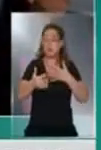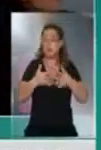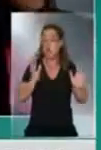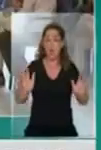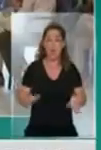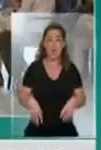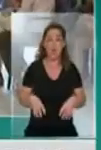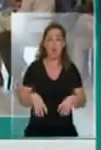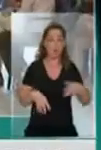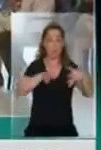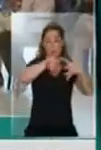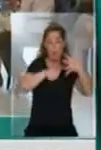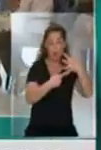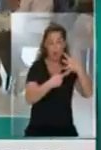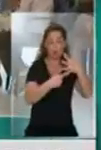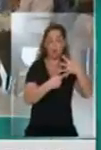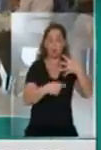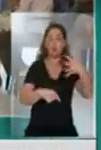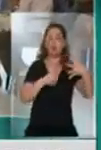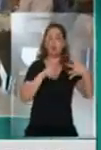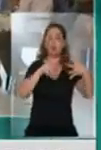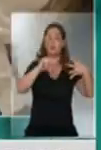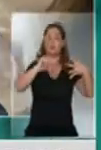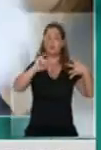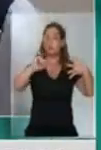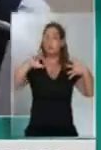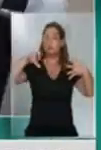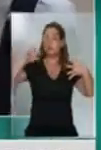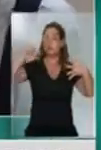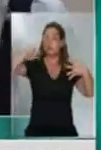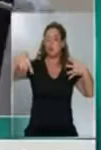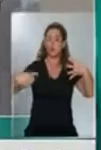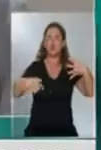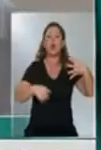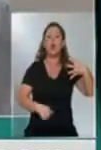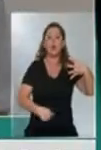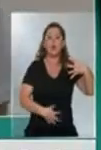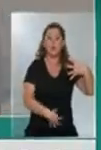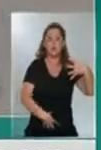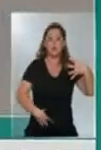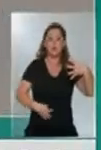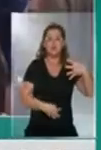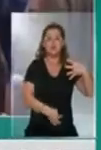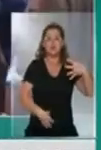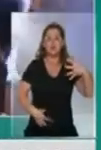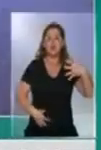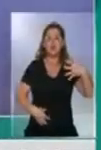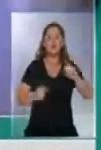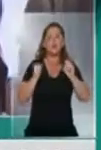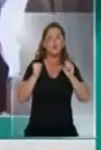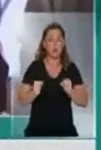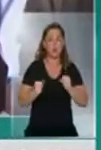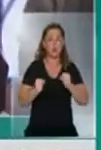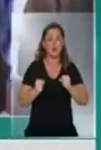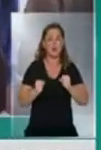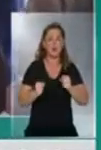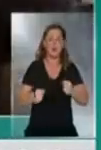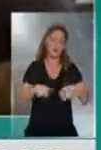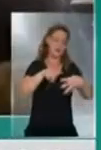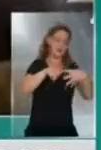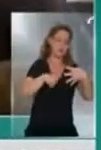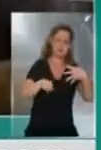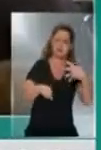4 serotipos. Este coronavirus es capaz de causar síntomas gastrointestinales por sí, que pueden ir también en un amplio abanico